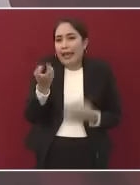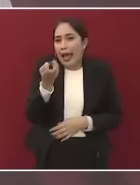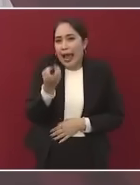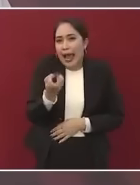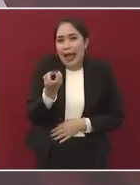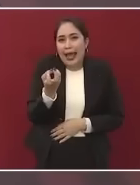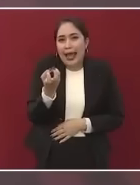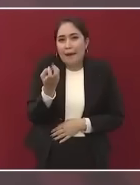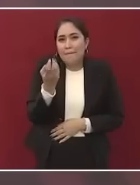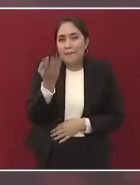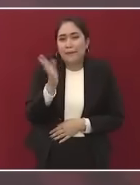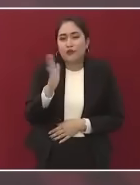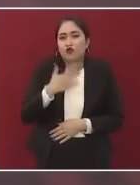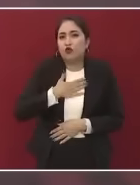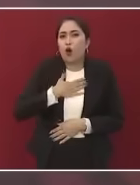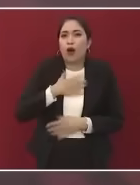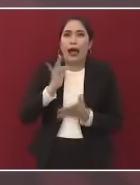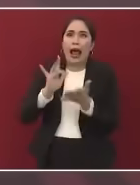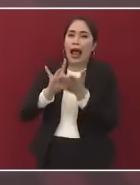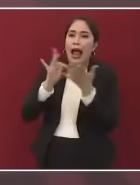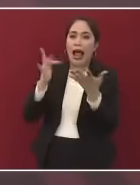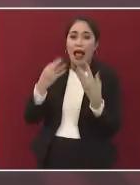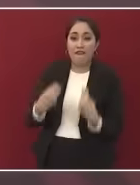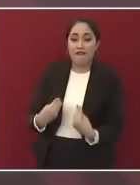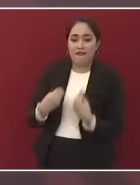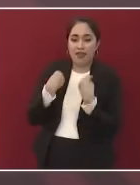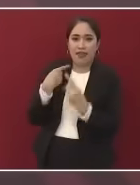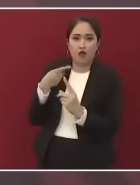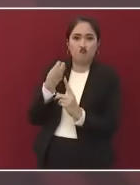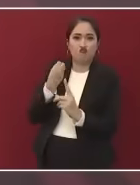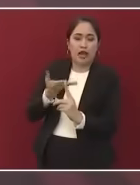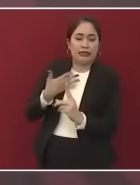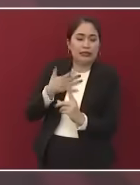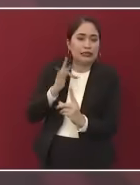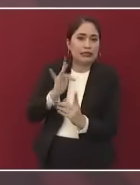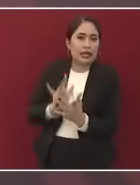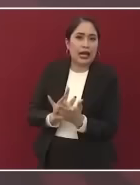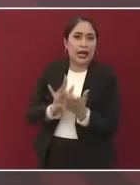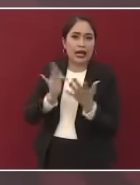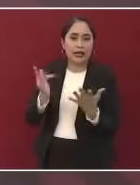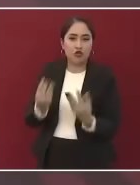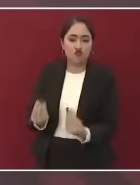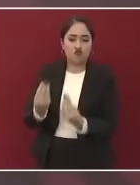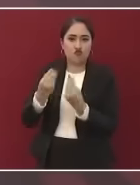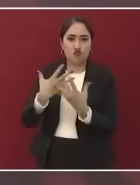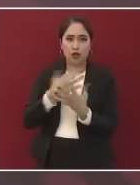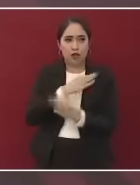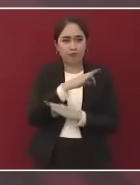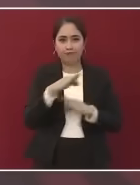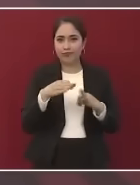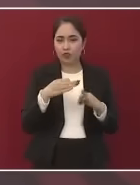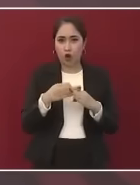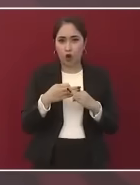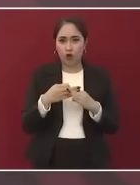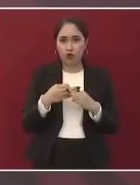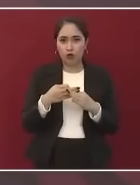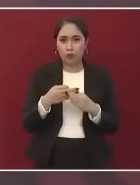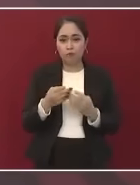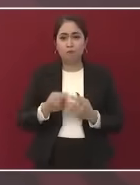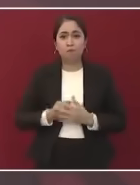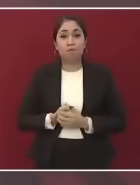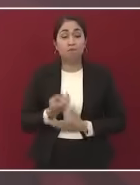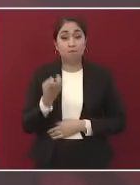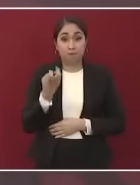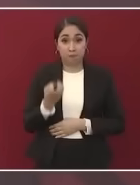Unidos como los principales productores e importadores de las mortales pastillas de fentanilo al territorio estadounidense por eso